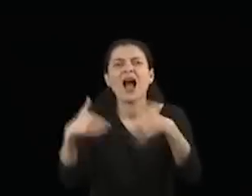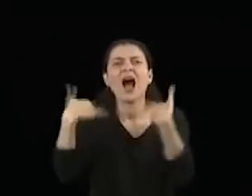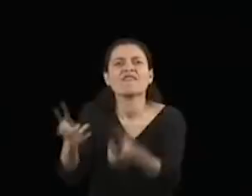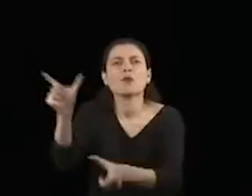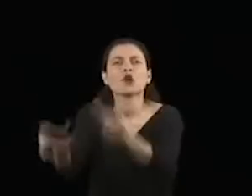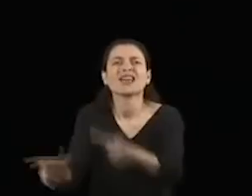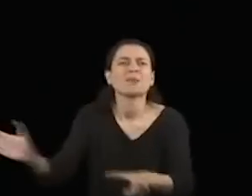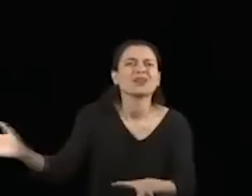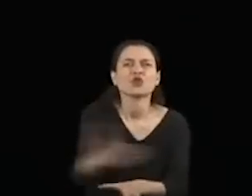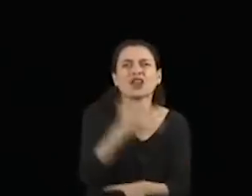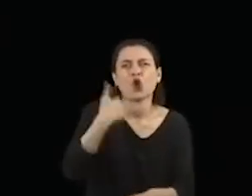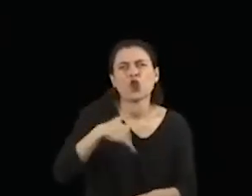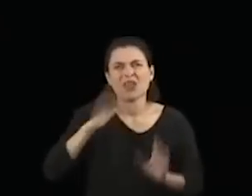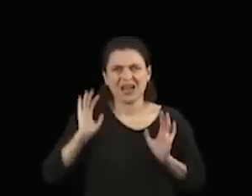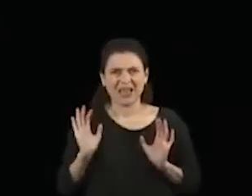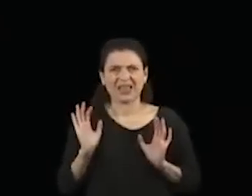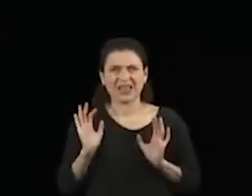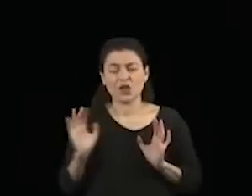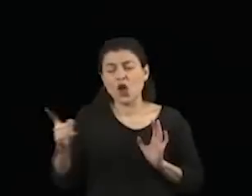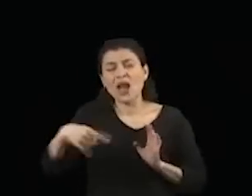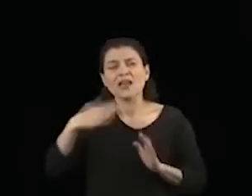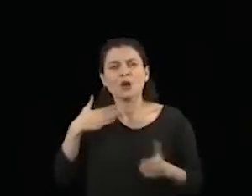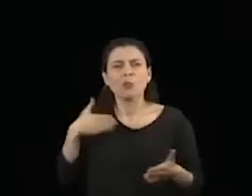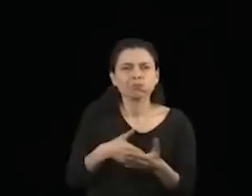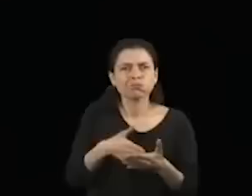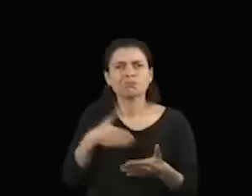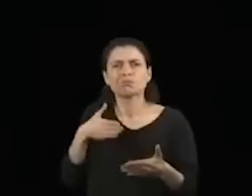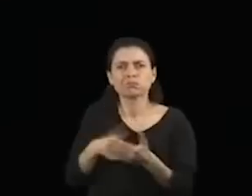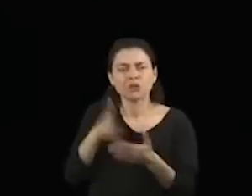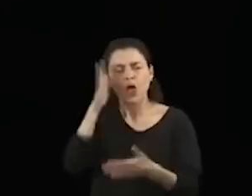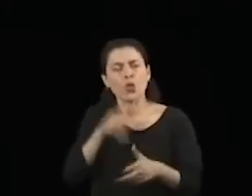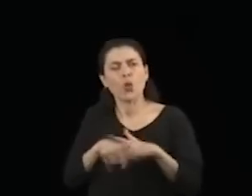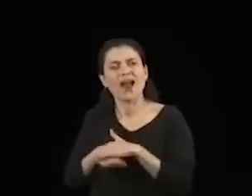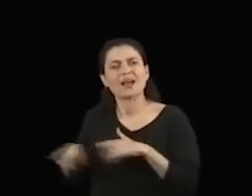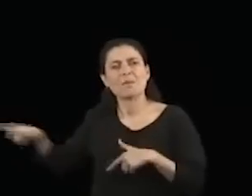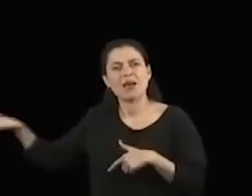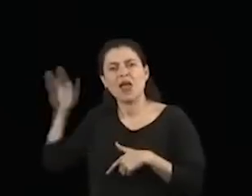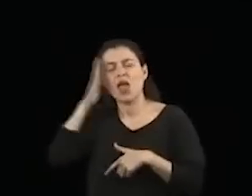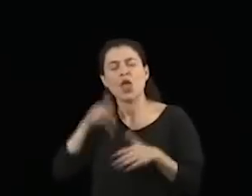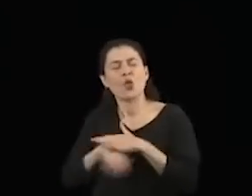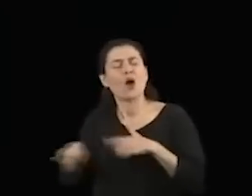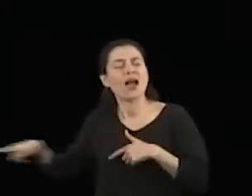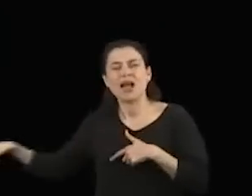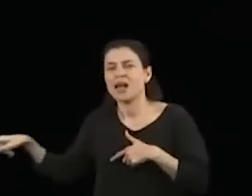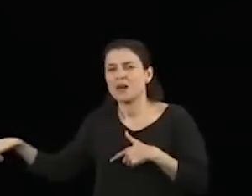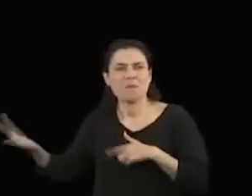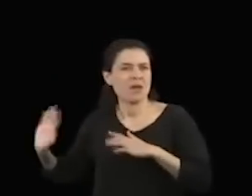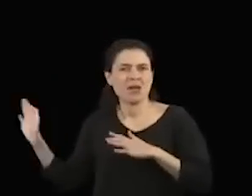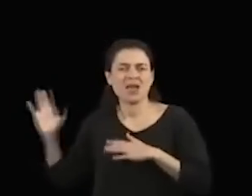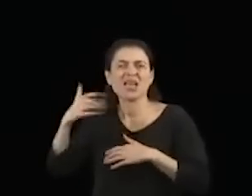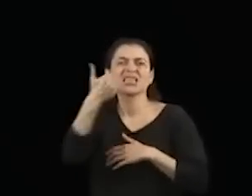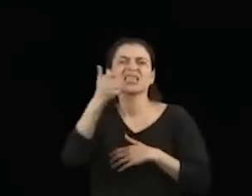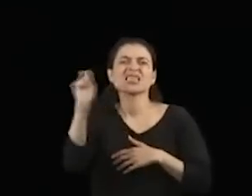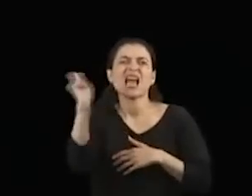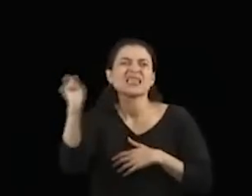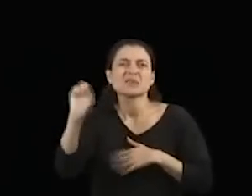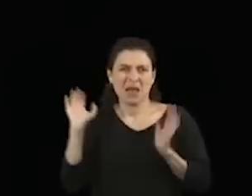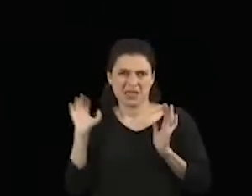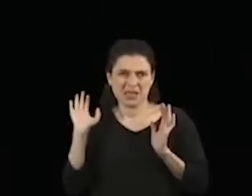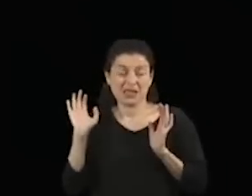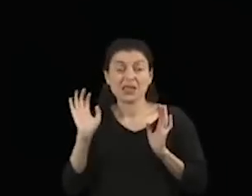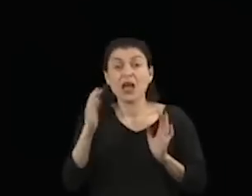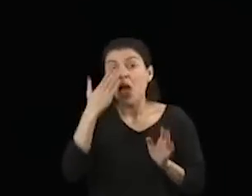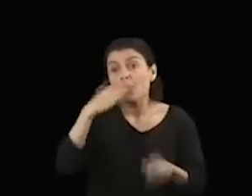la tienen ahí detenida y estacionada durante 6 meses, sí son muy rápidos para subirse los